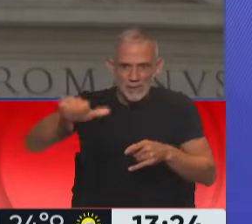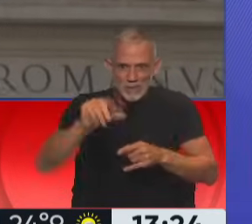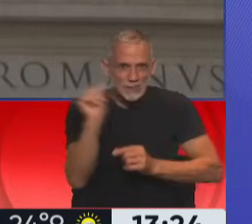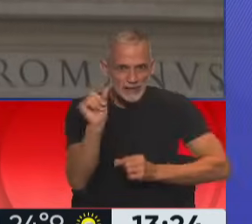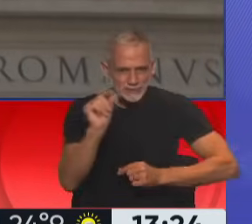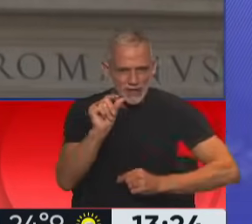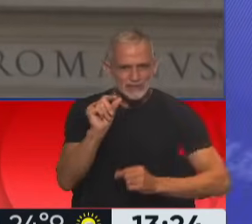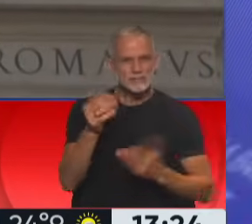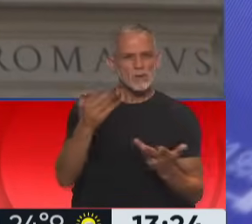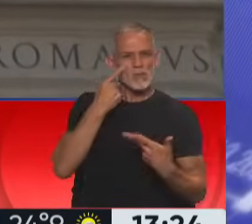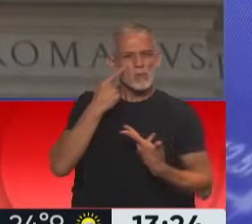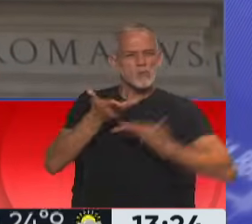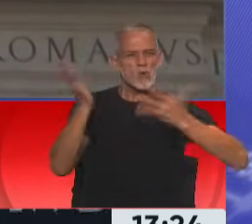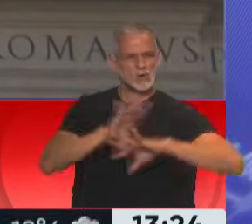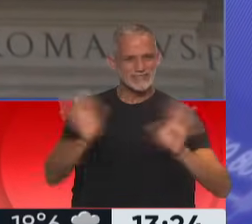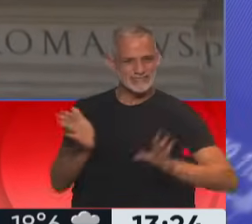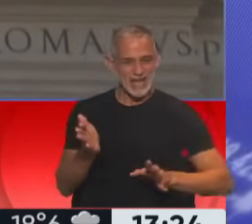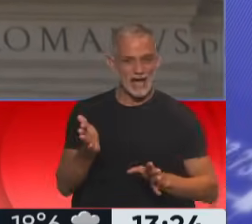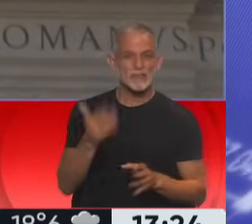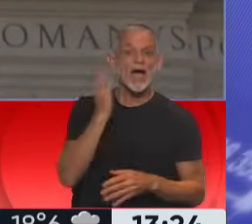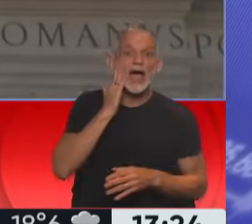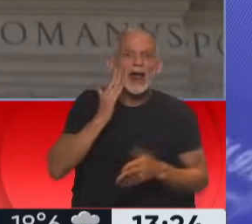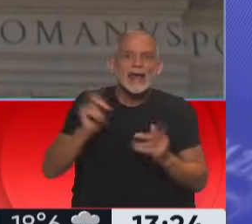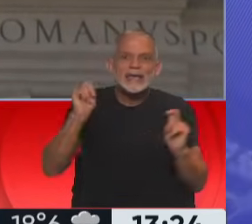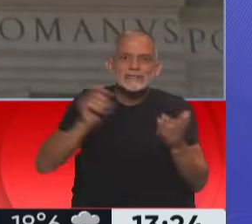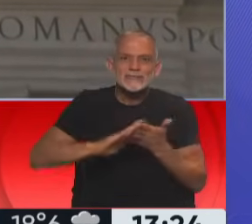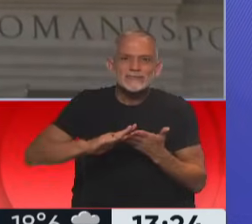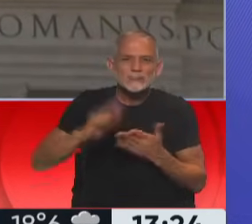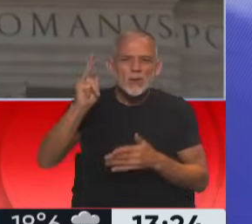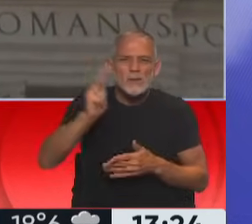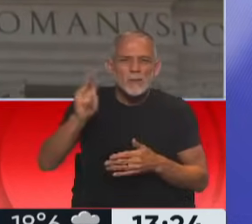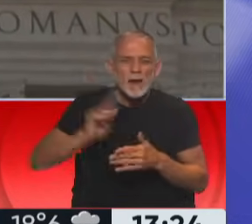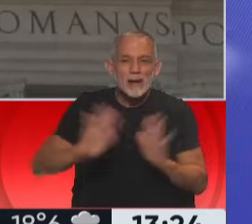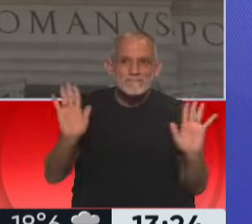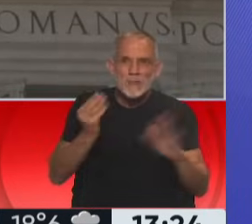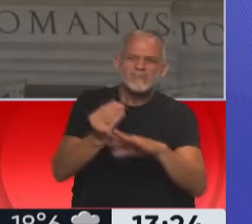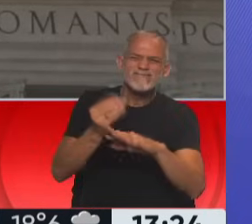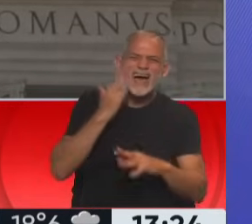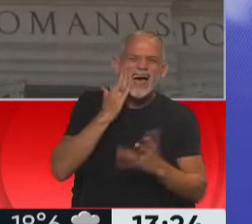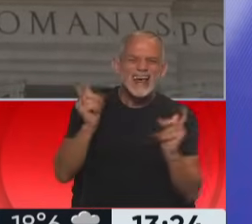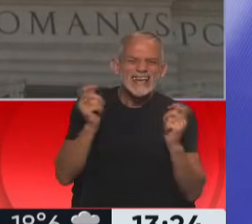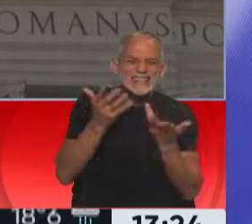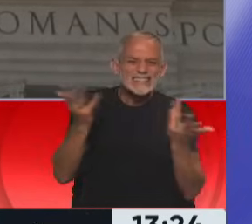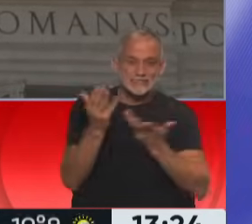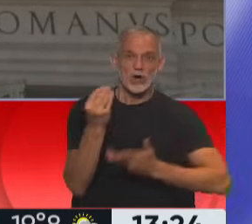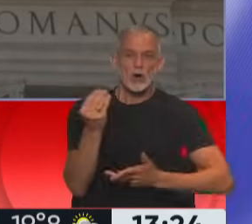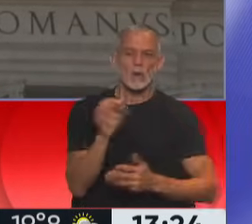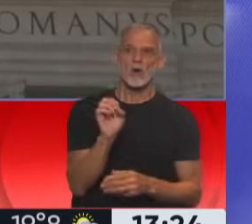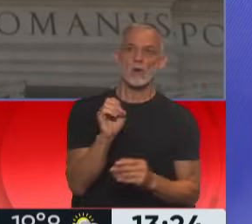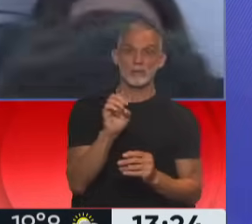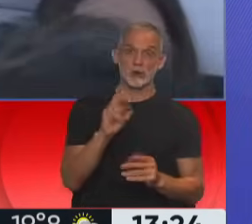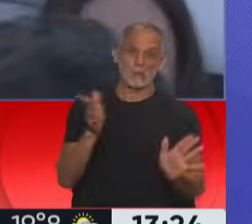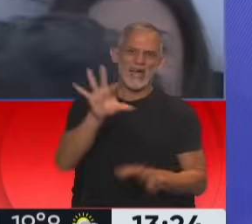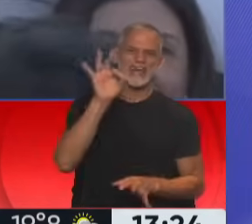más vamos a conocer la cara del nuevo papa, vamos a saber cómo se va a nombrar a